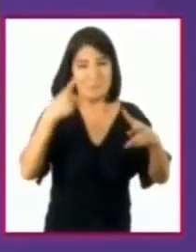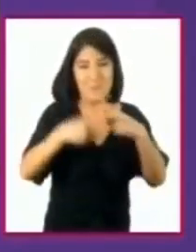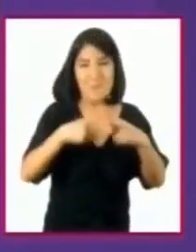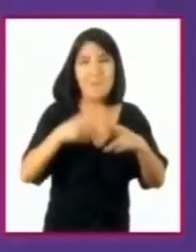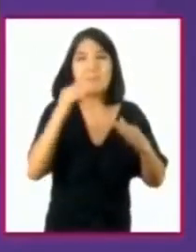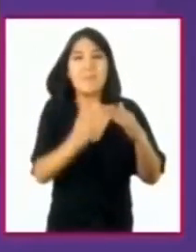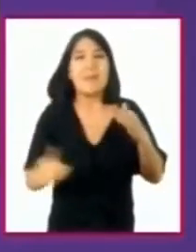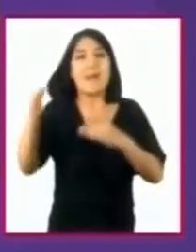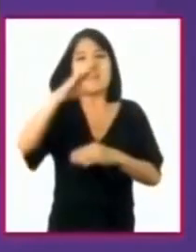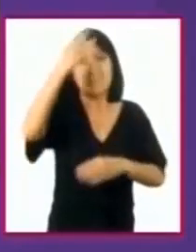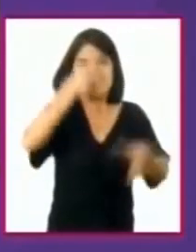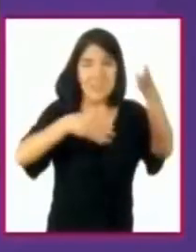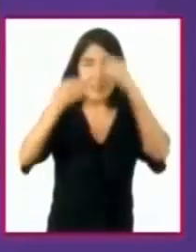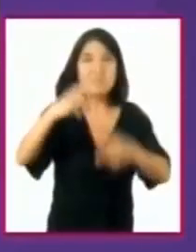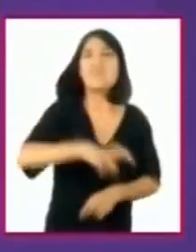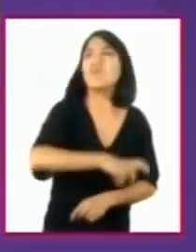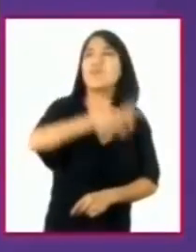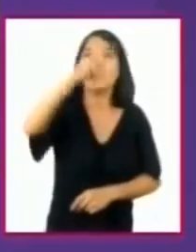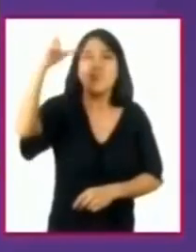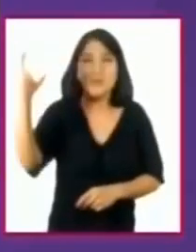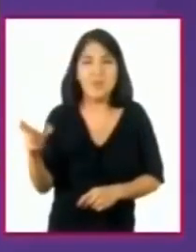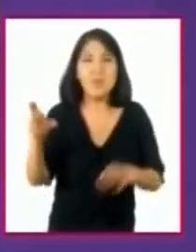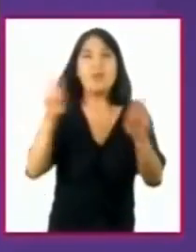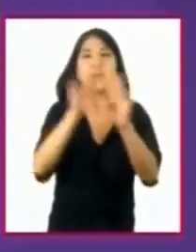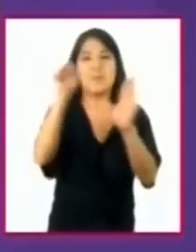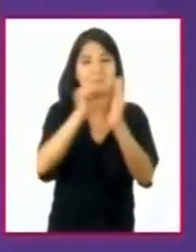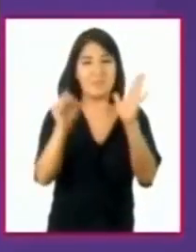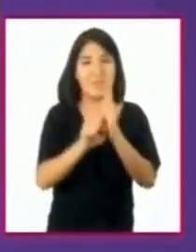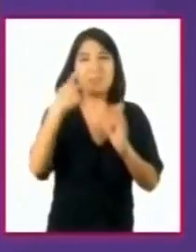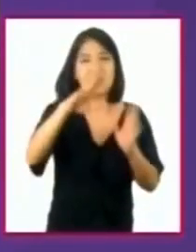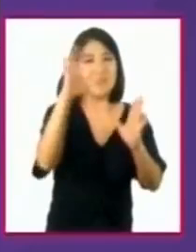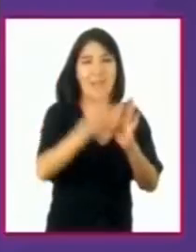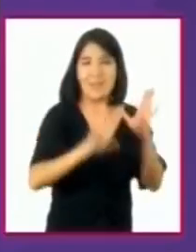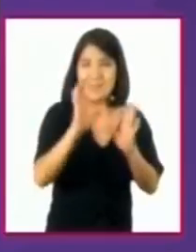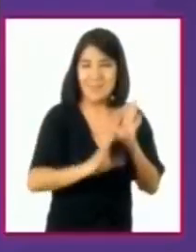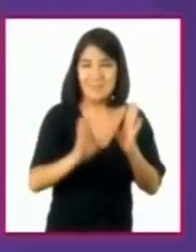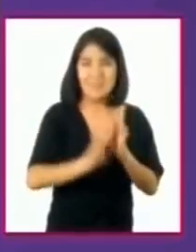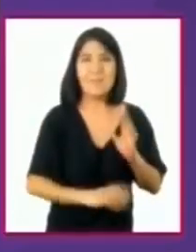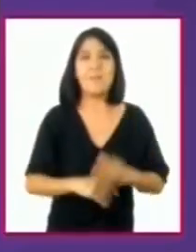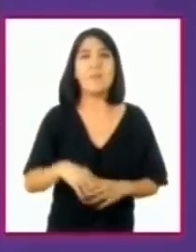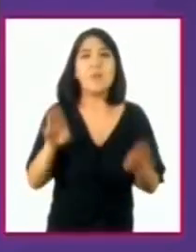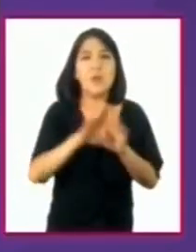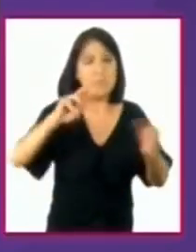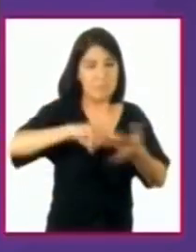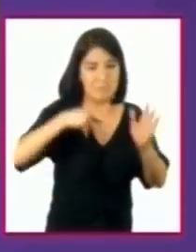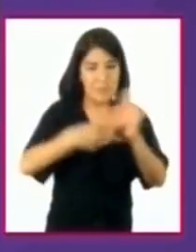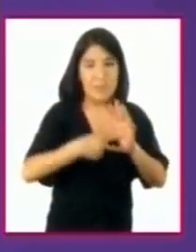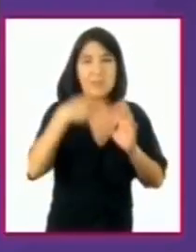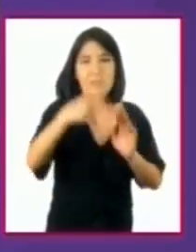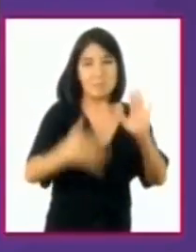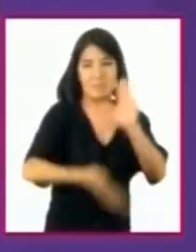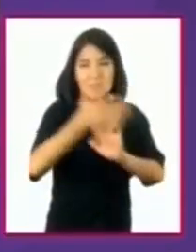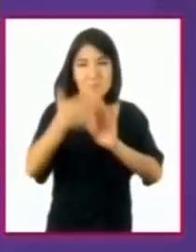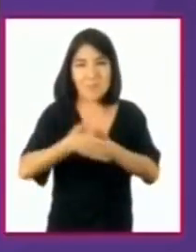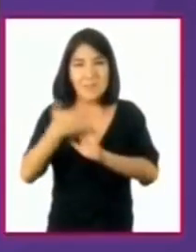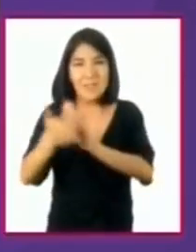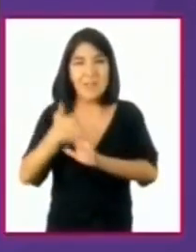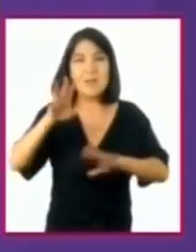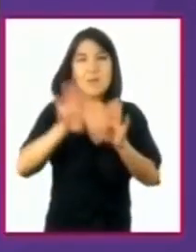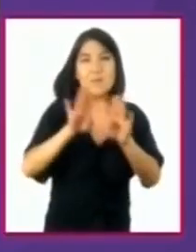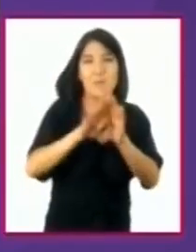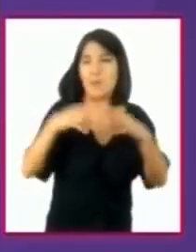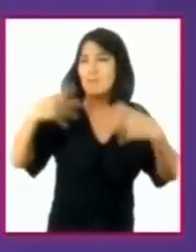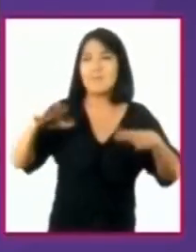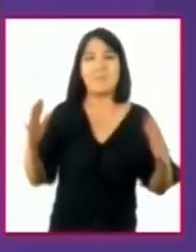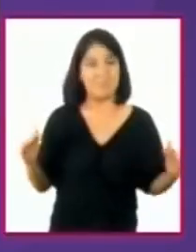matemáticas, la astronomía y los sistemas calendáricos, la construcción de obras arquitectónicas y urbanísticas